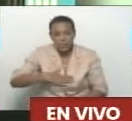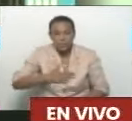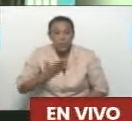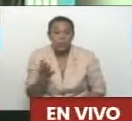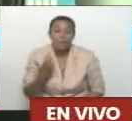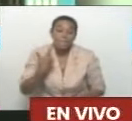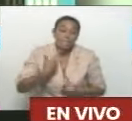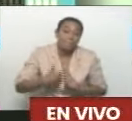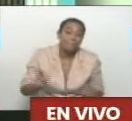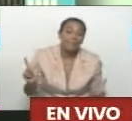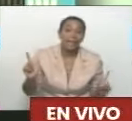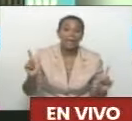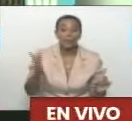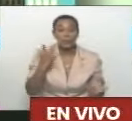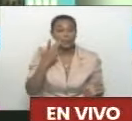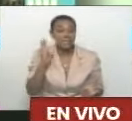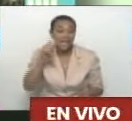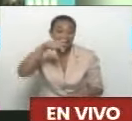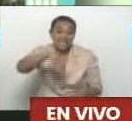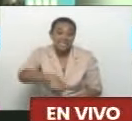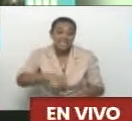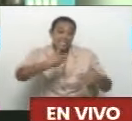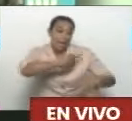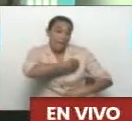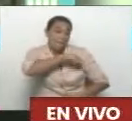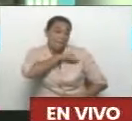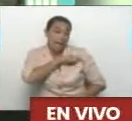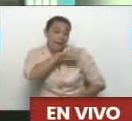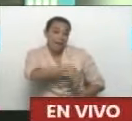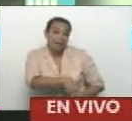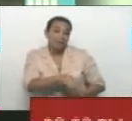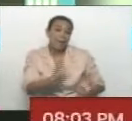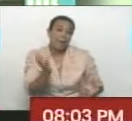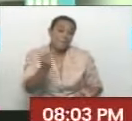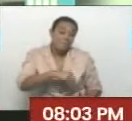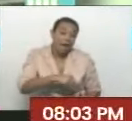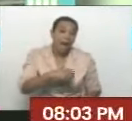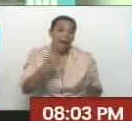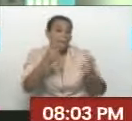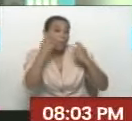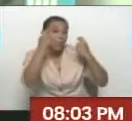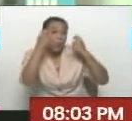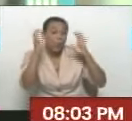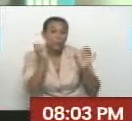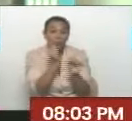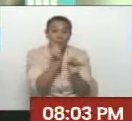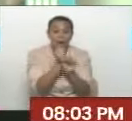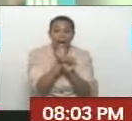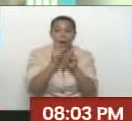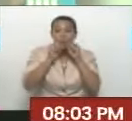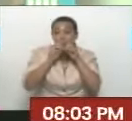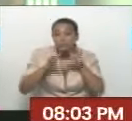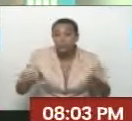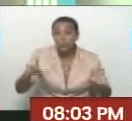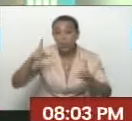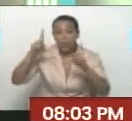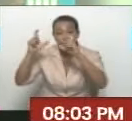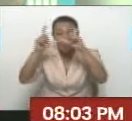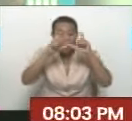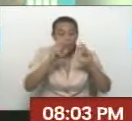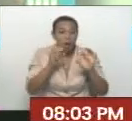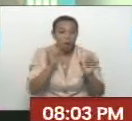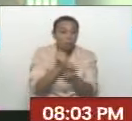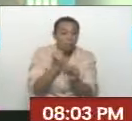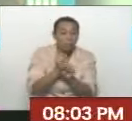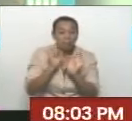Sin embargo, bueno, creo que quizás desde aquí es desde donde haga mejor trabajo.